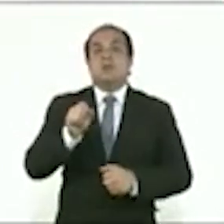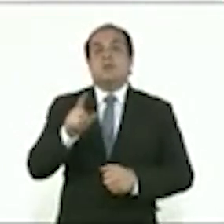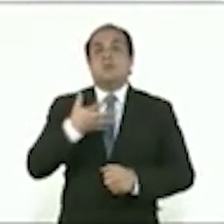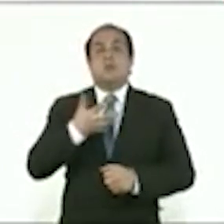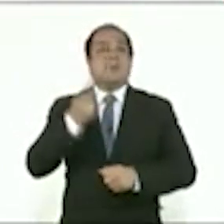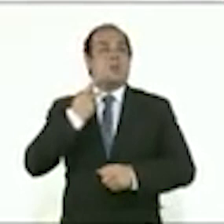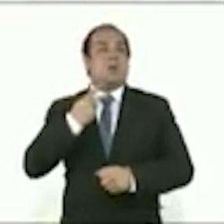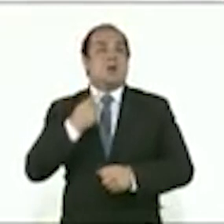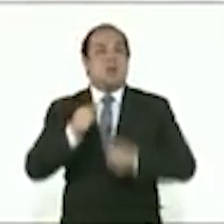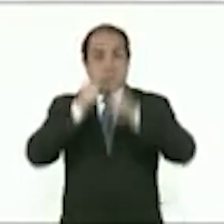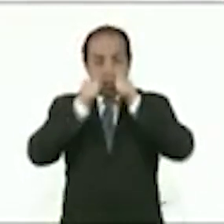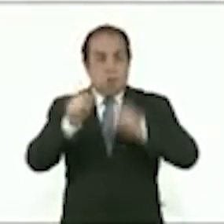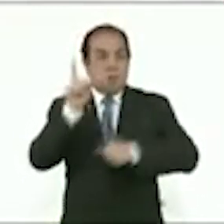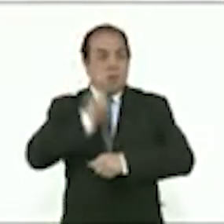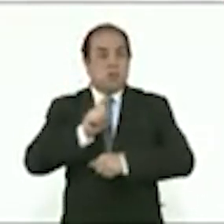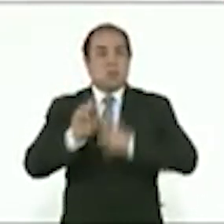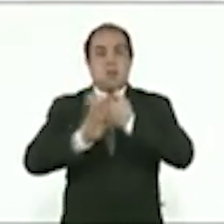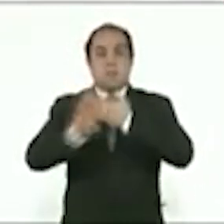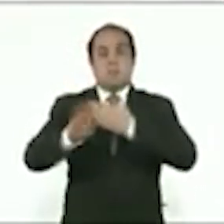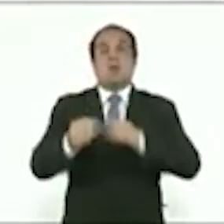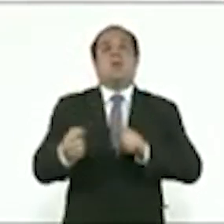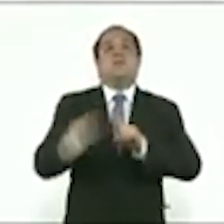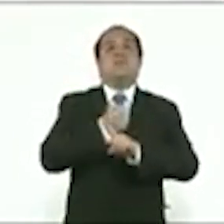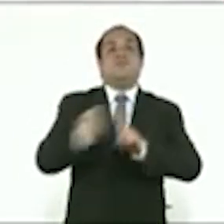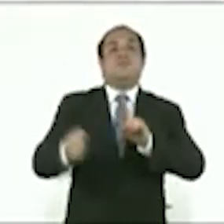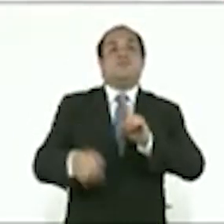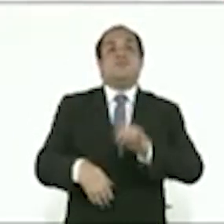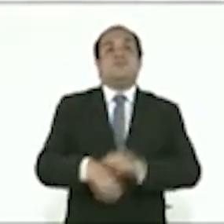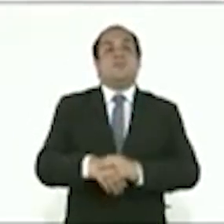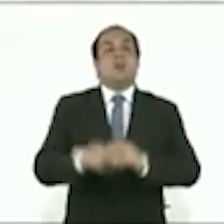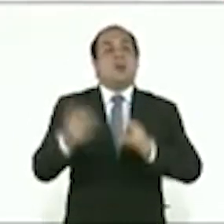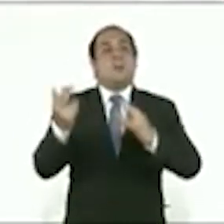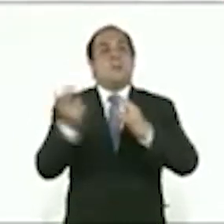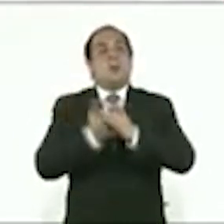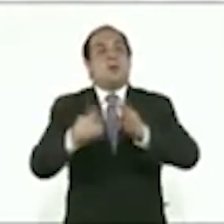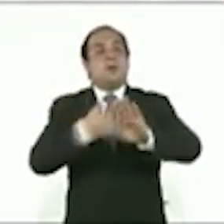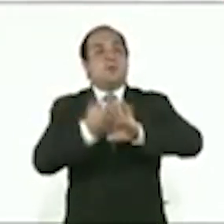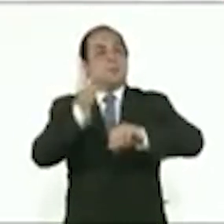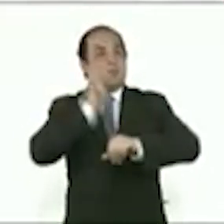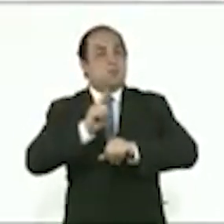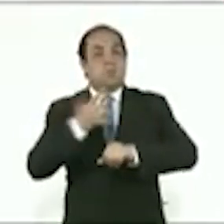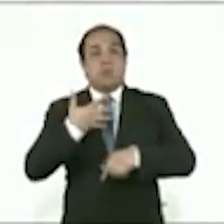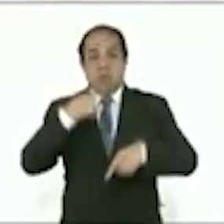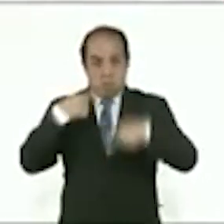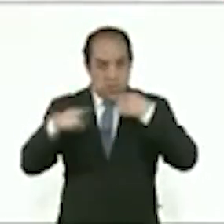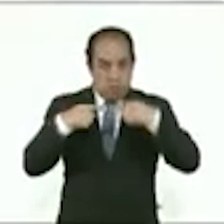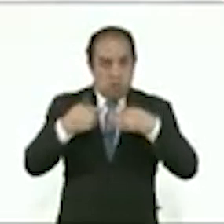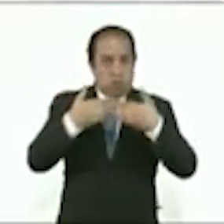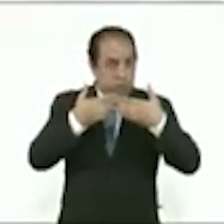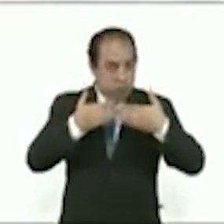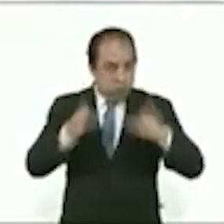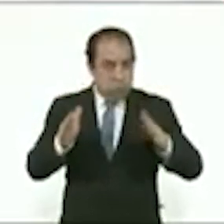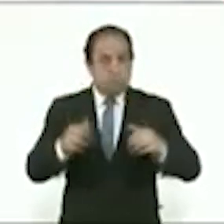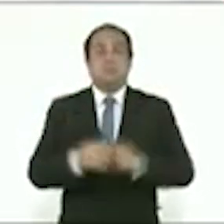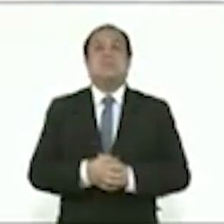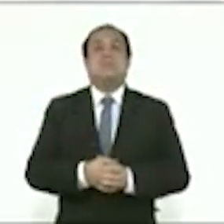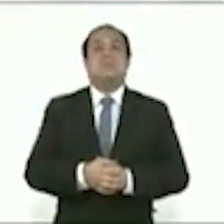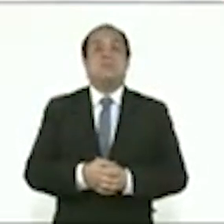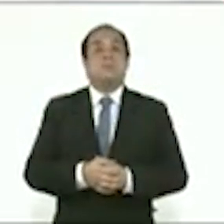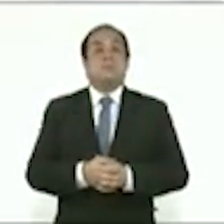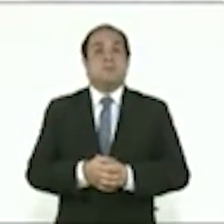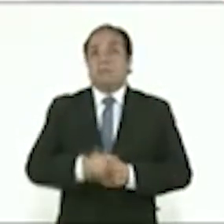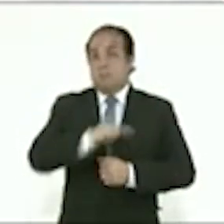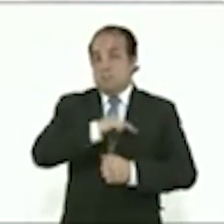de gobierno de la Ciudad de México, Claudia Sheinbaum, ya que dijo, tienen conocimiento de que asistirán colectivos violentos. Para